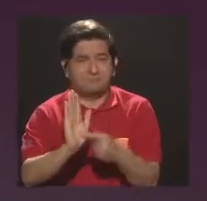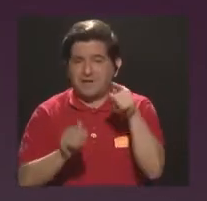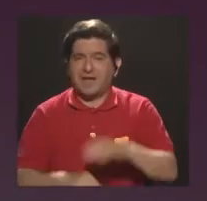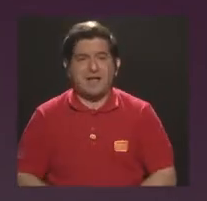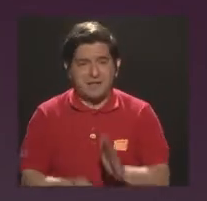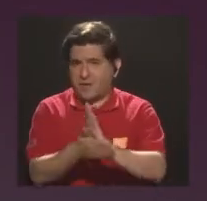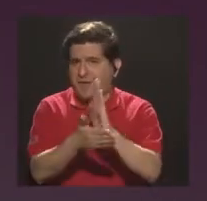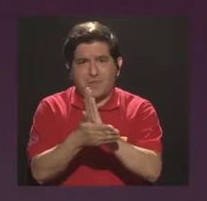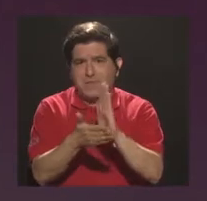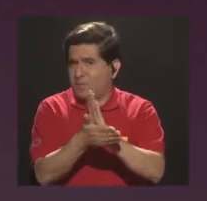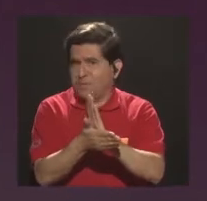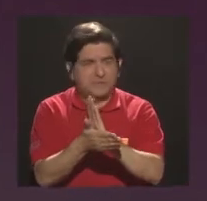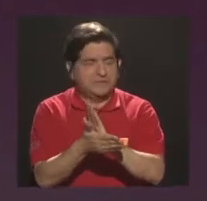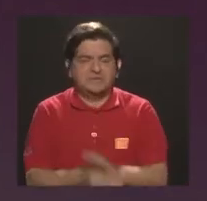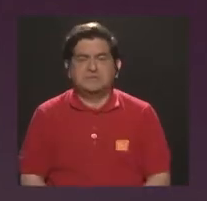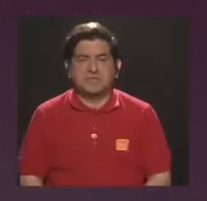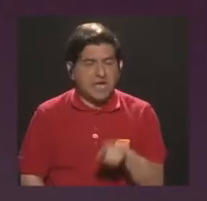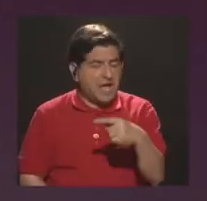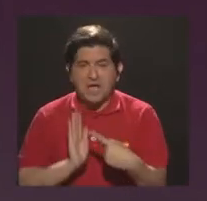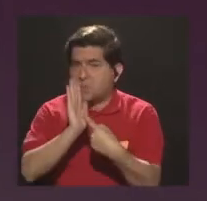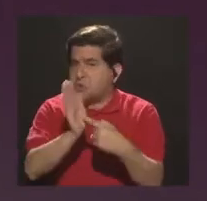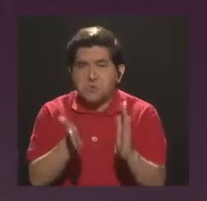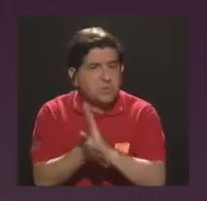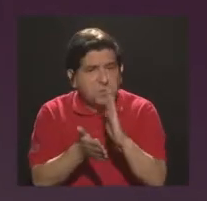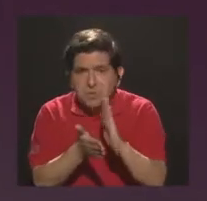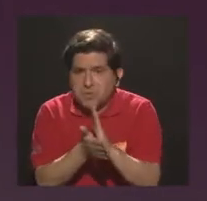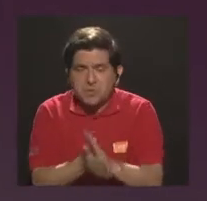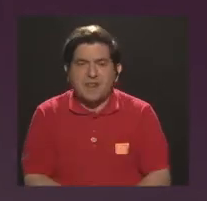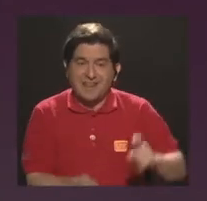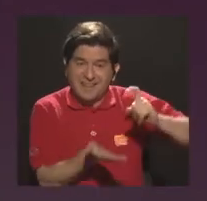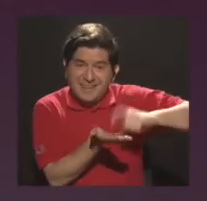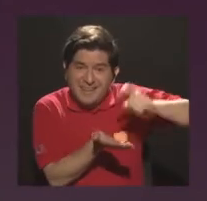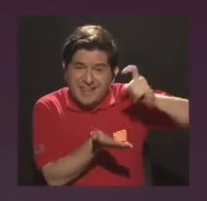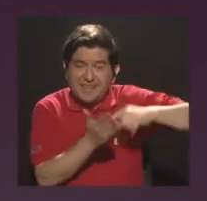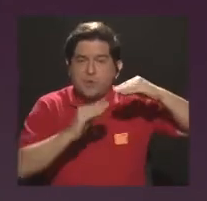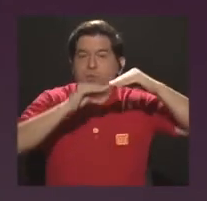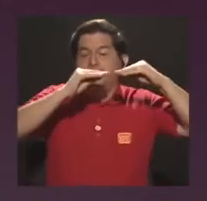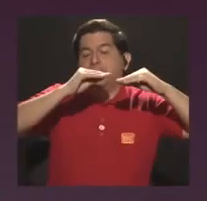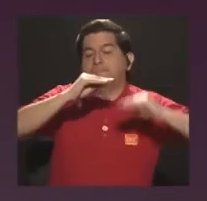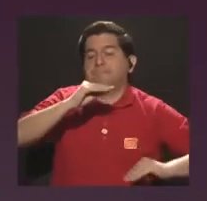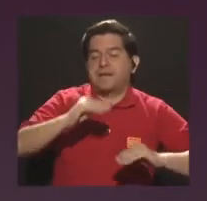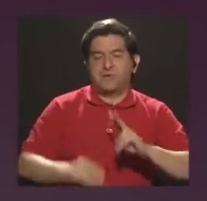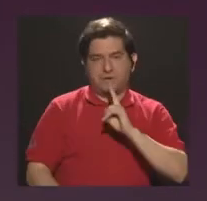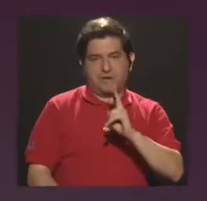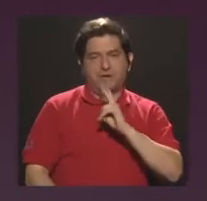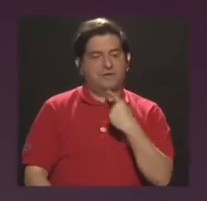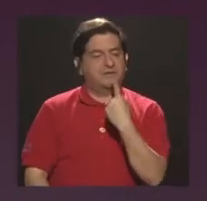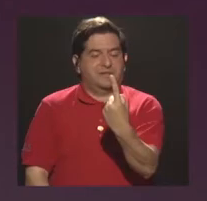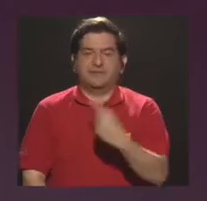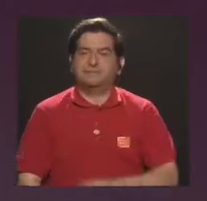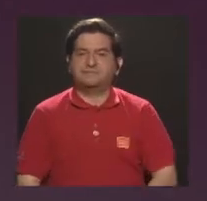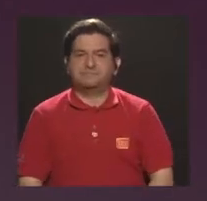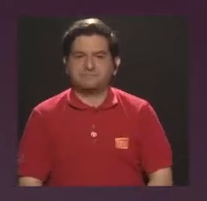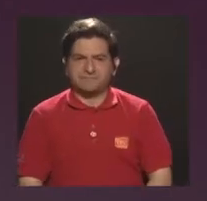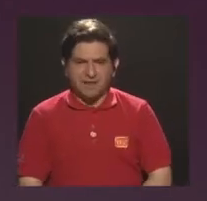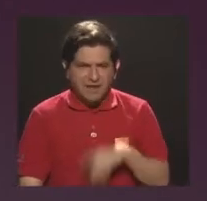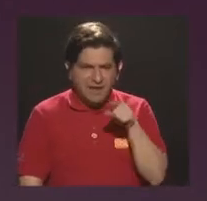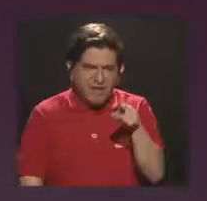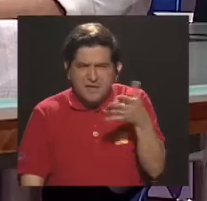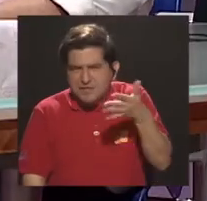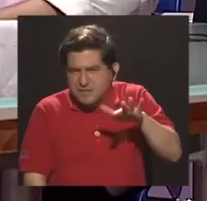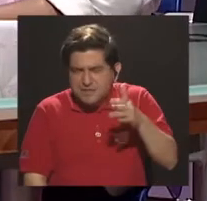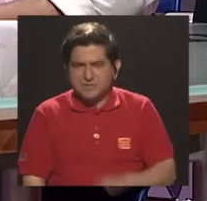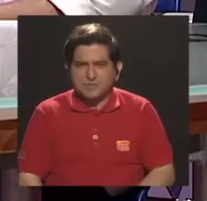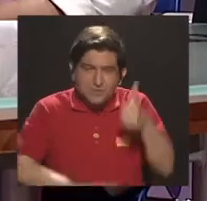estados y entonces al no reflejarse en los estados el déficit es menor a la realidad esto es algo así como